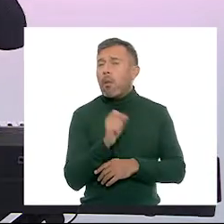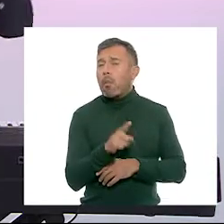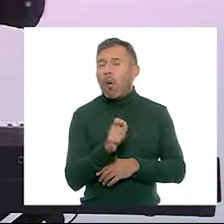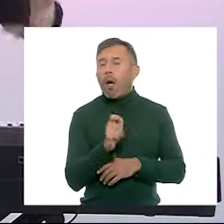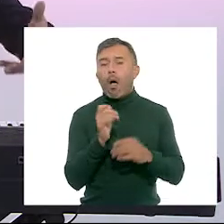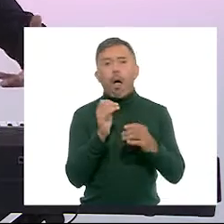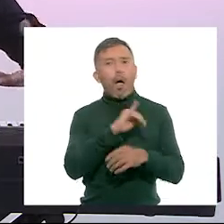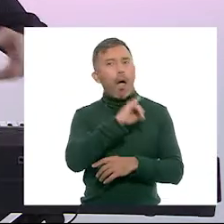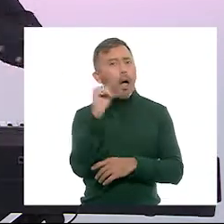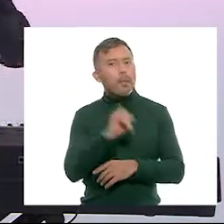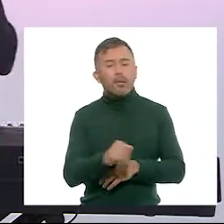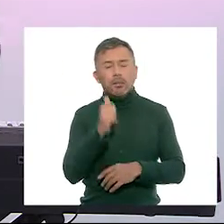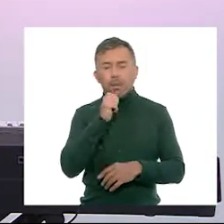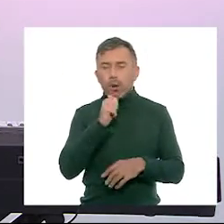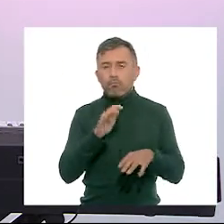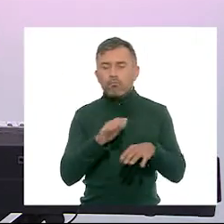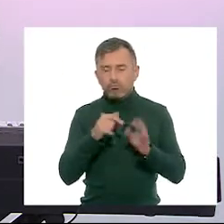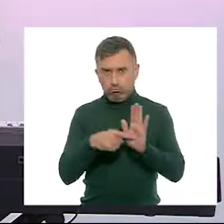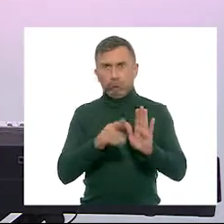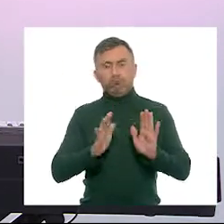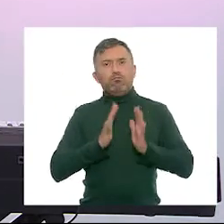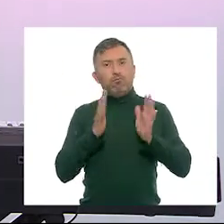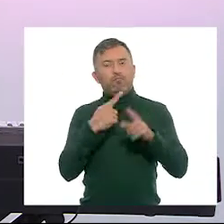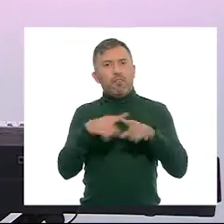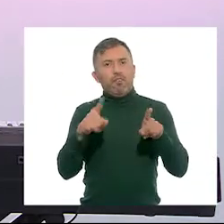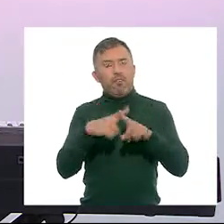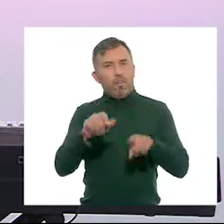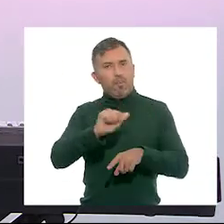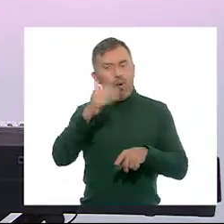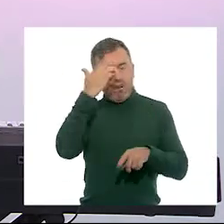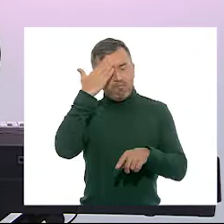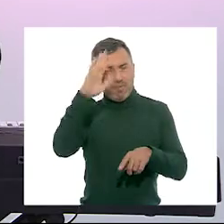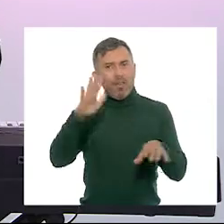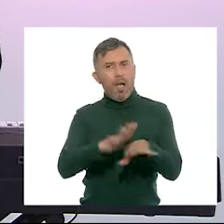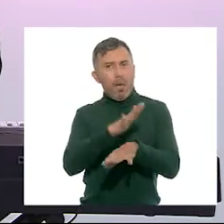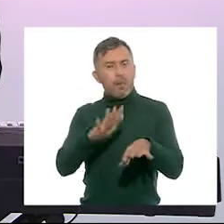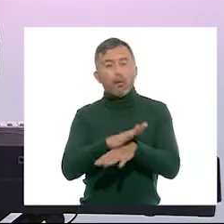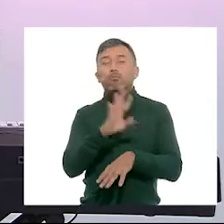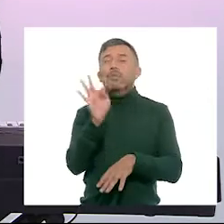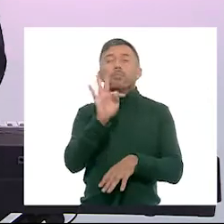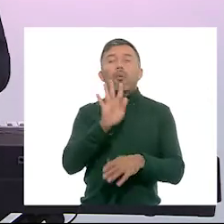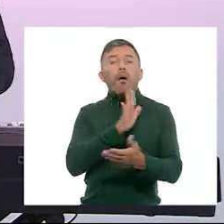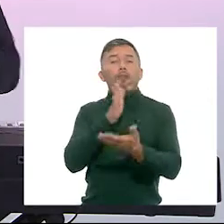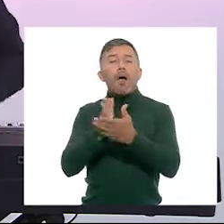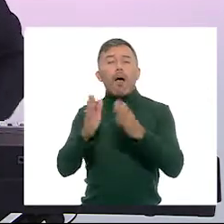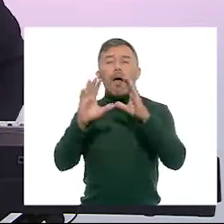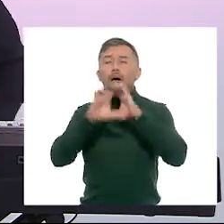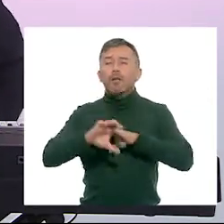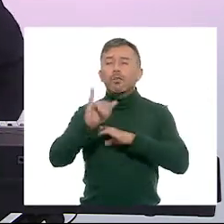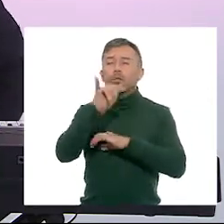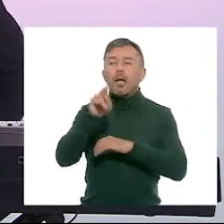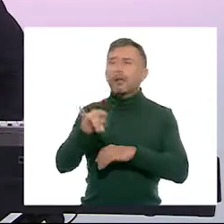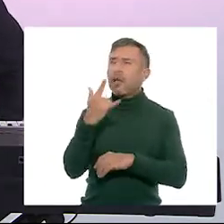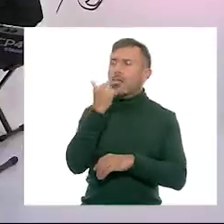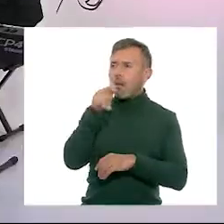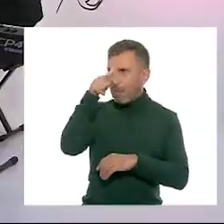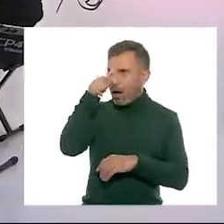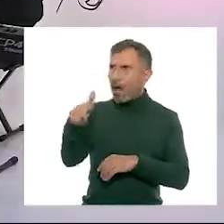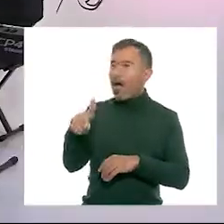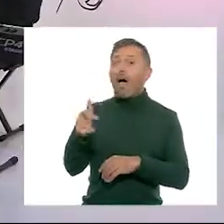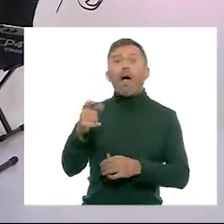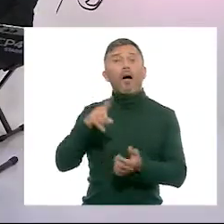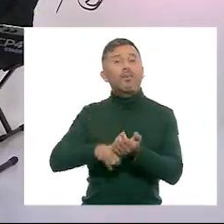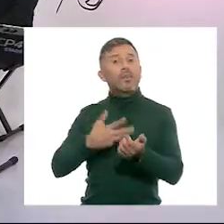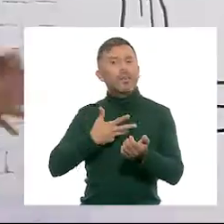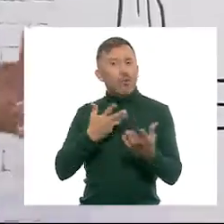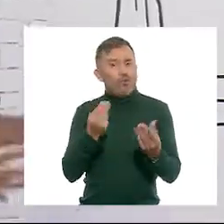repite. Cuando vayan a un concierto de jazz, se van a dar cuenta que nunca va a ser igual. Y es un estilo con mucha riqueza armónica. ¡Qué maravilla!